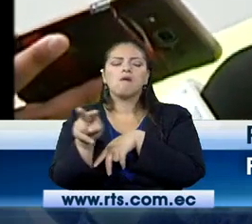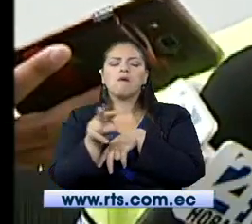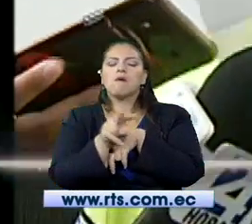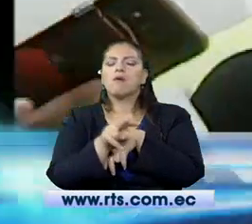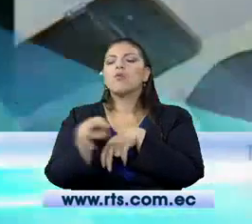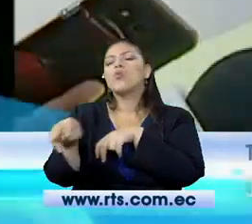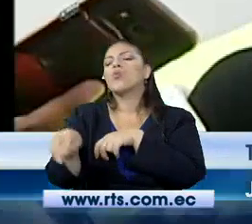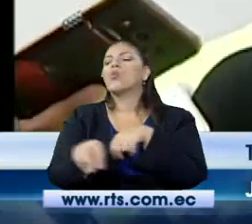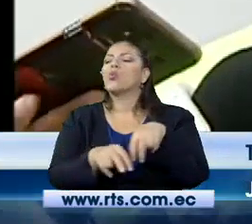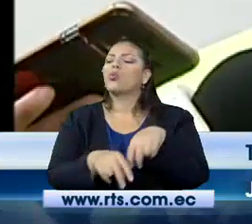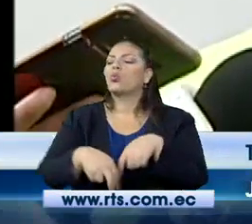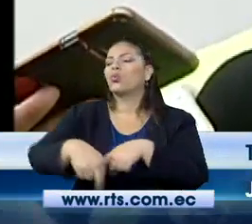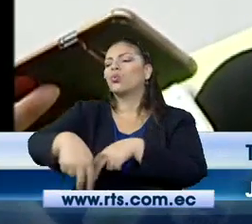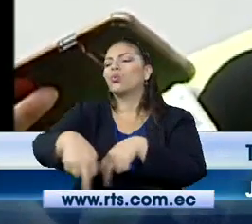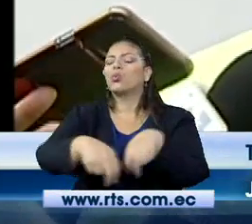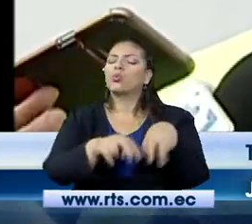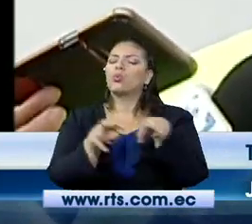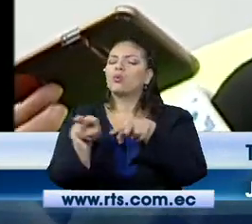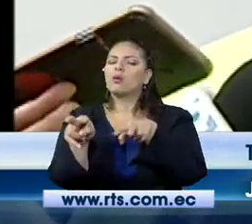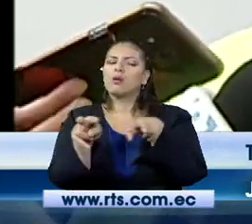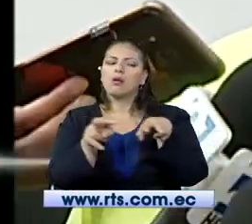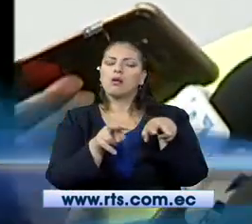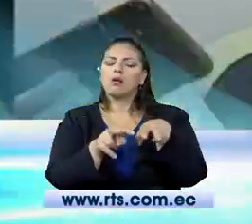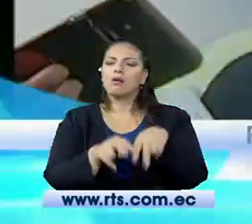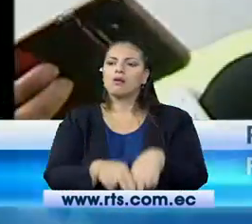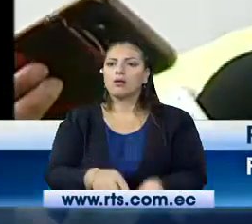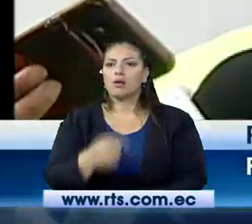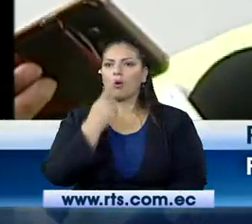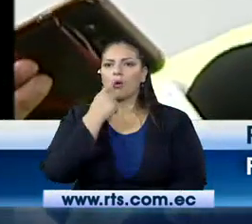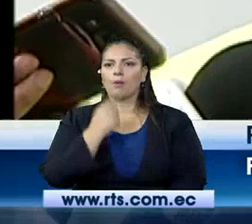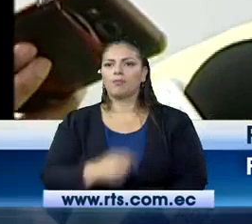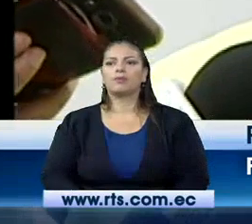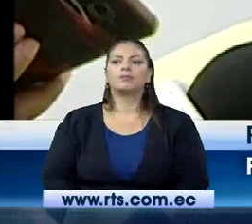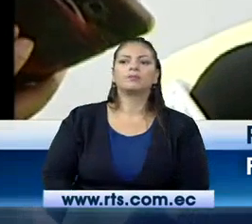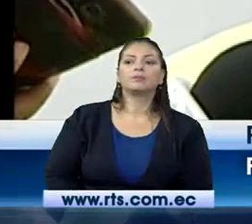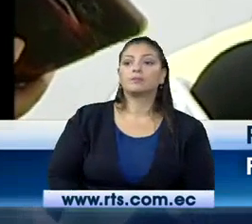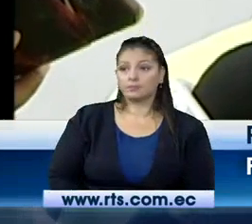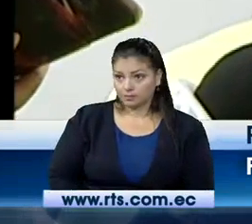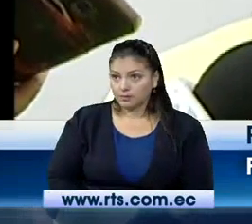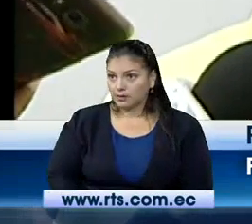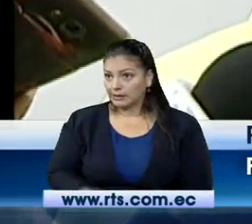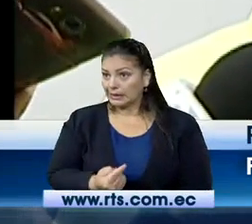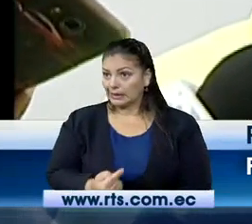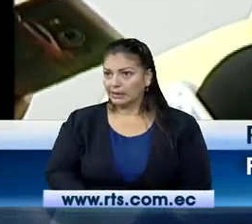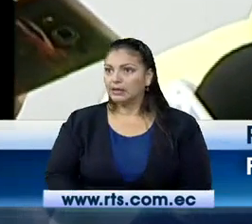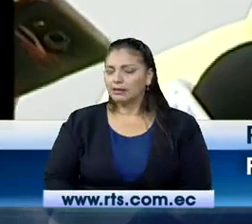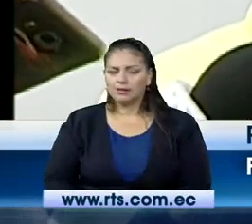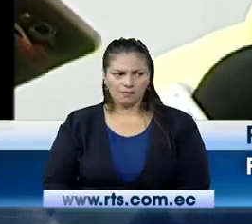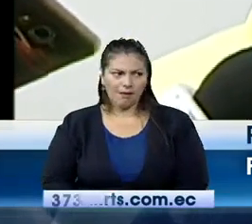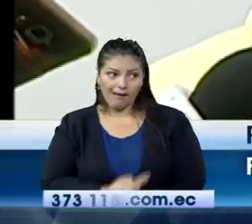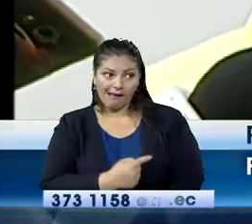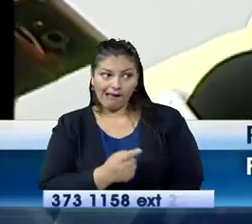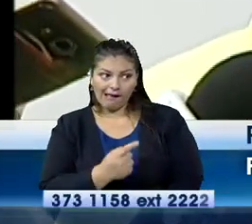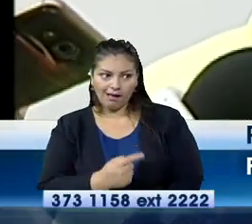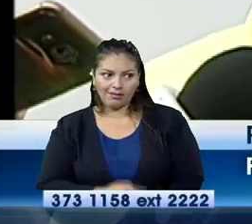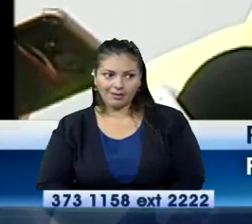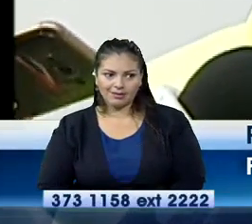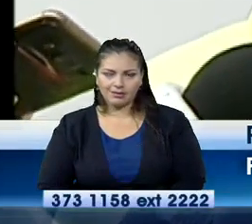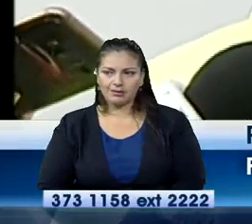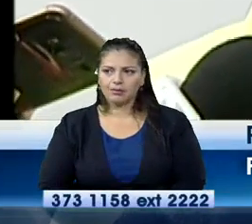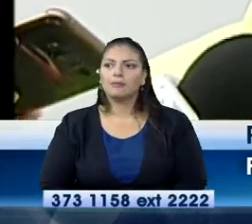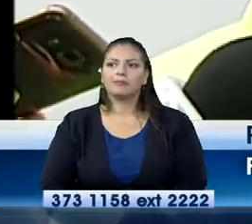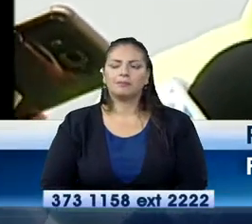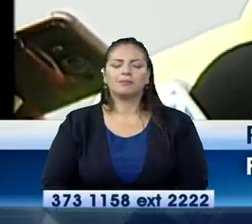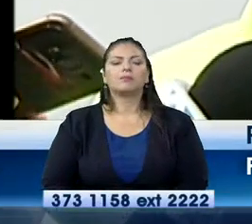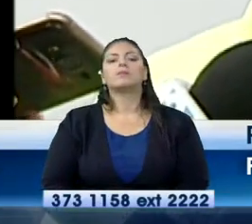personas que podrían ser vulnerables al accionar delictivo y quien intervenía